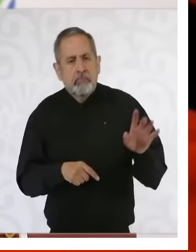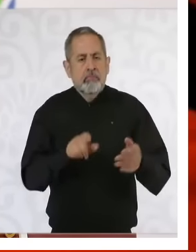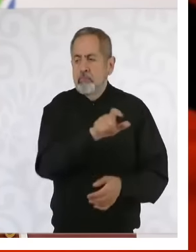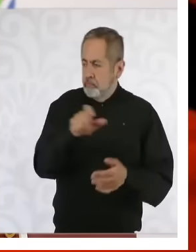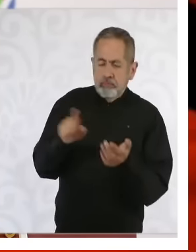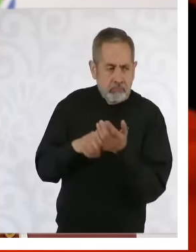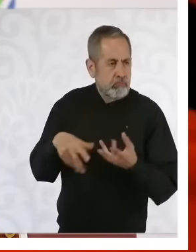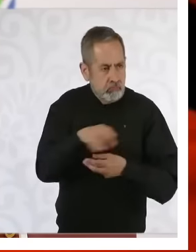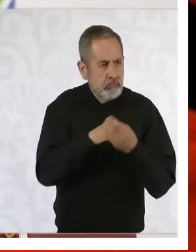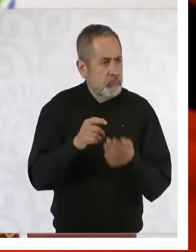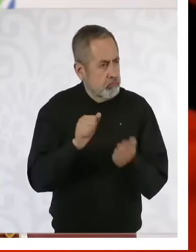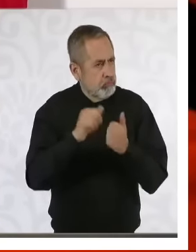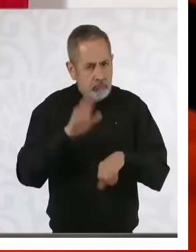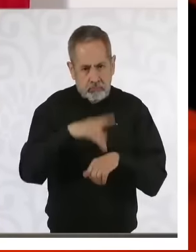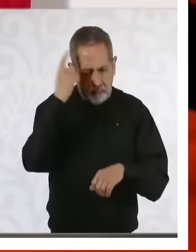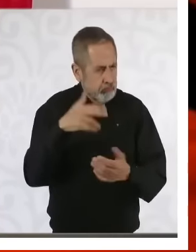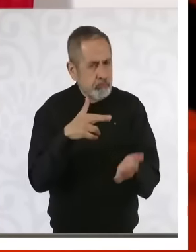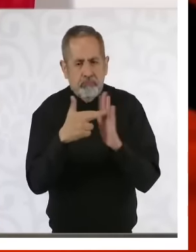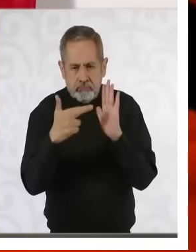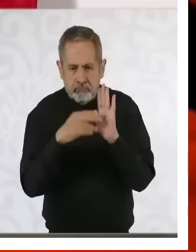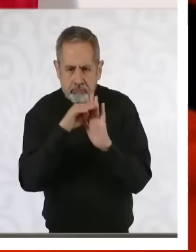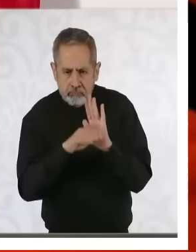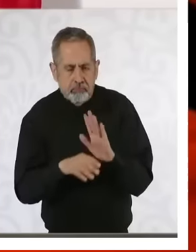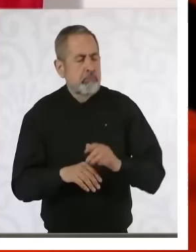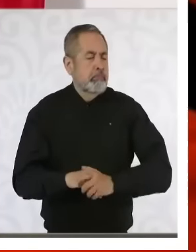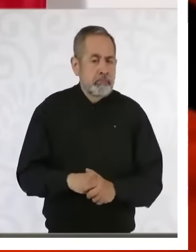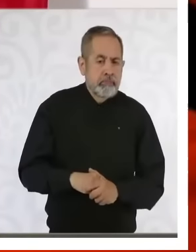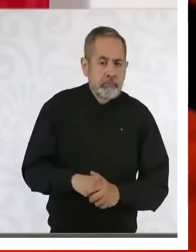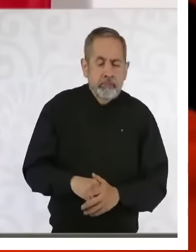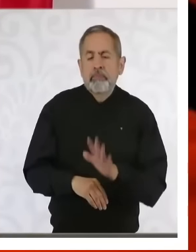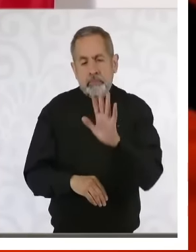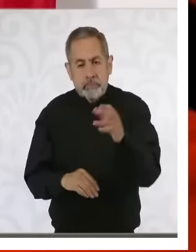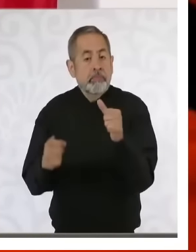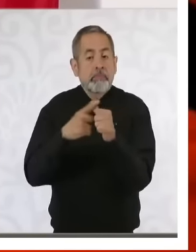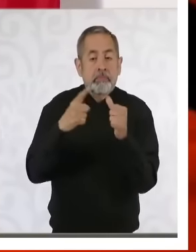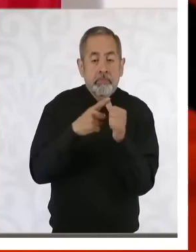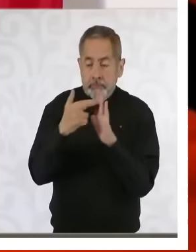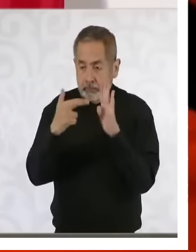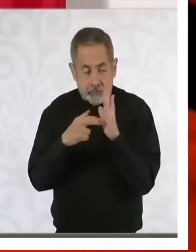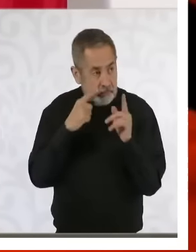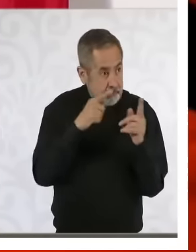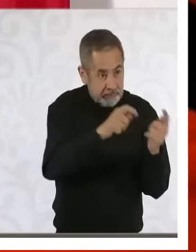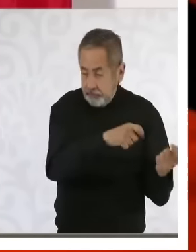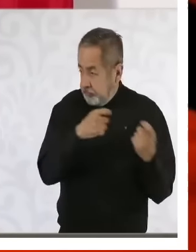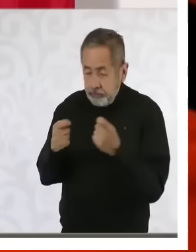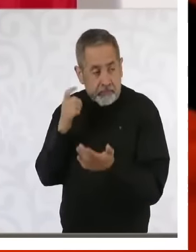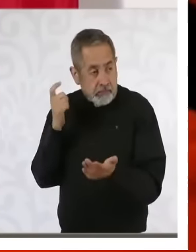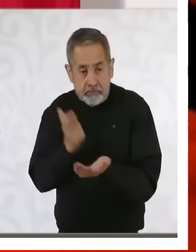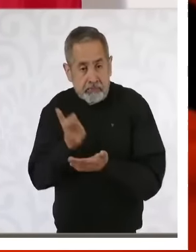impuestos. Entonces, primero vamos con eso antes de pensar en una reforma fiscal. Es